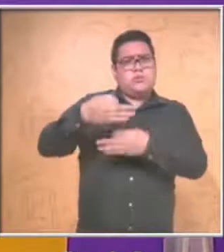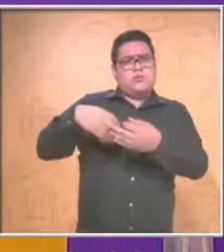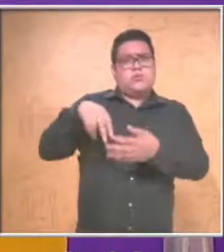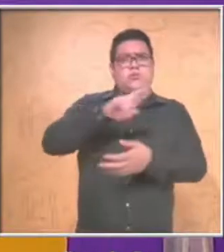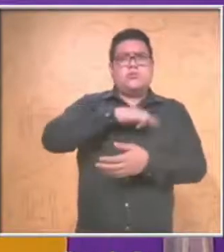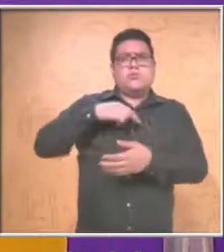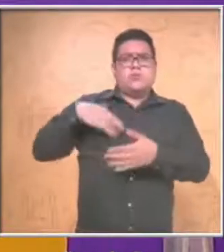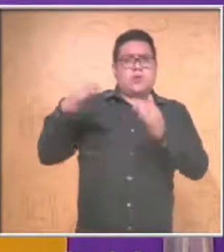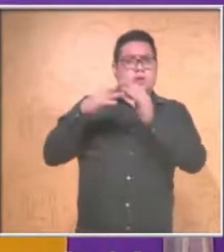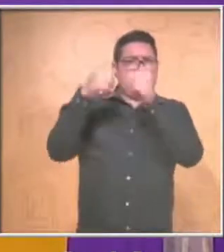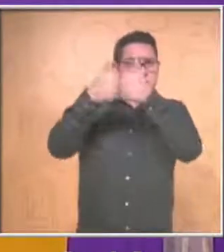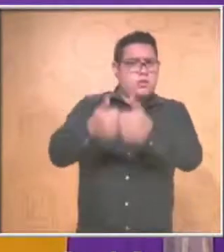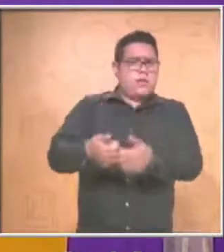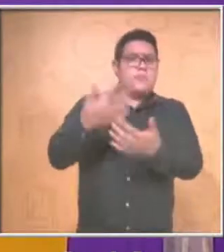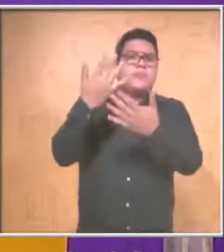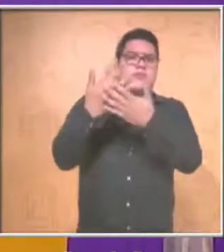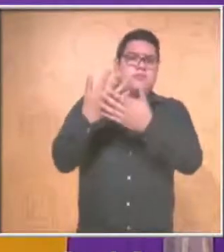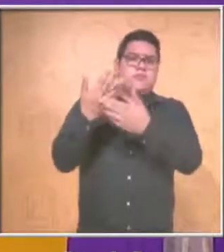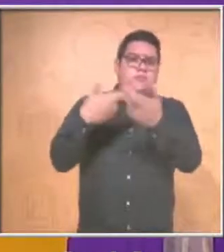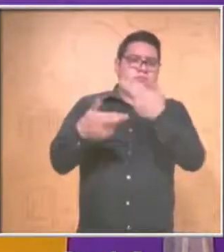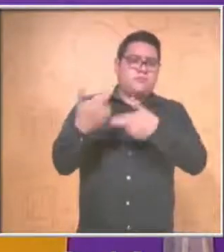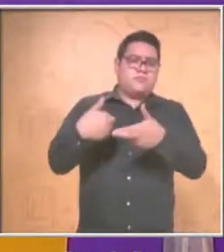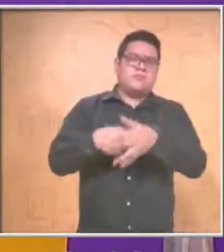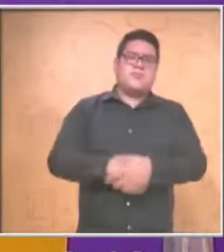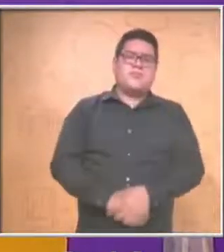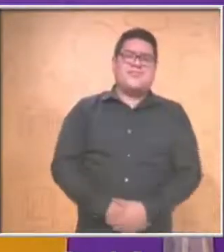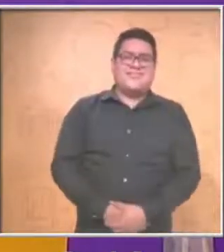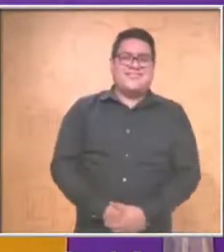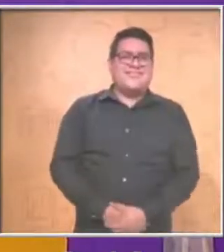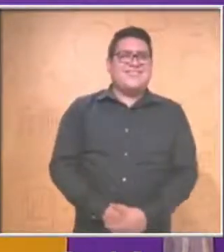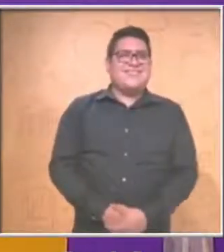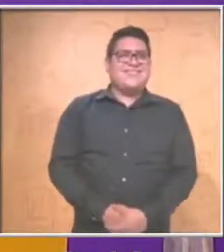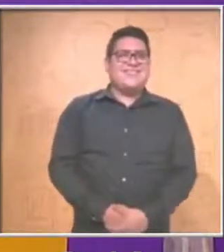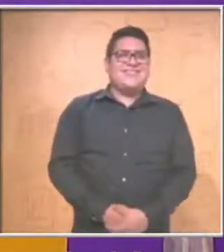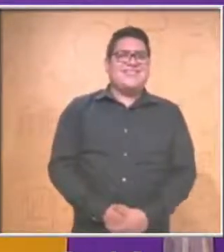en casa, aquí te esperamos de regreso.